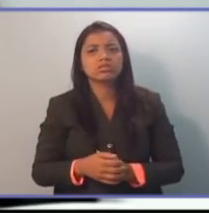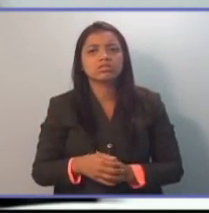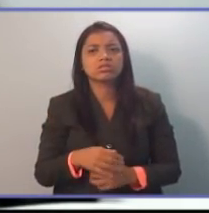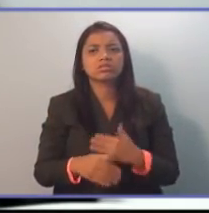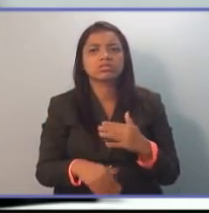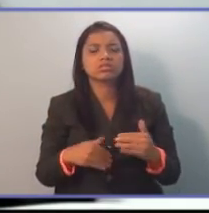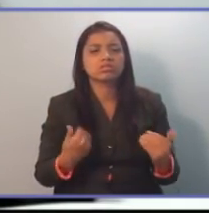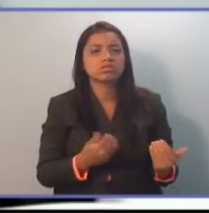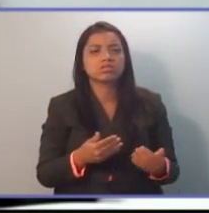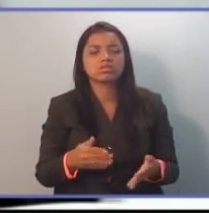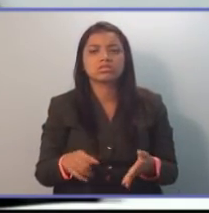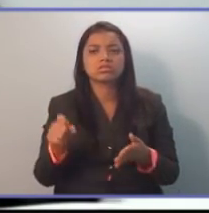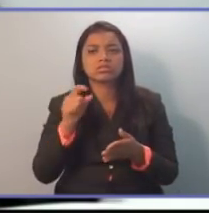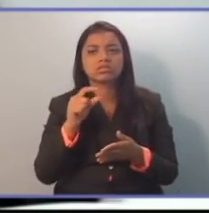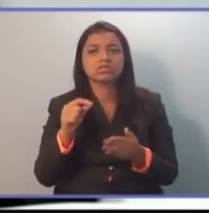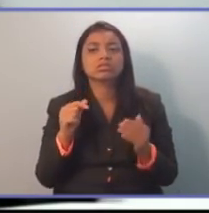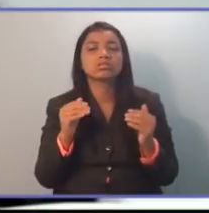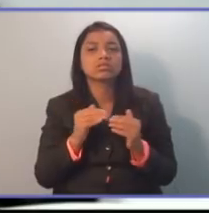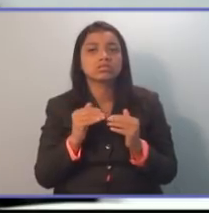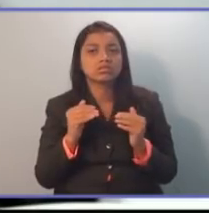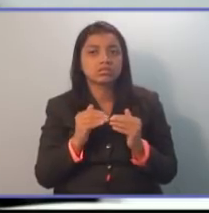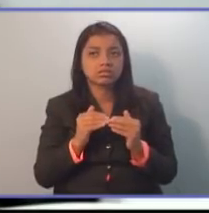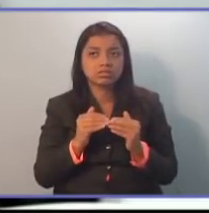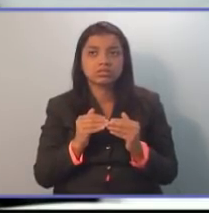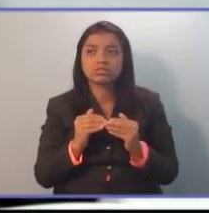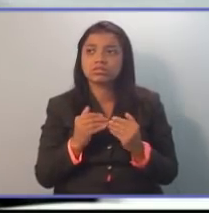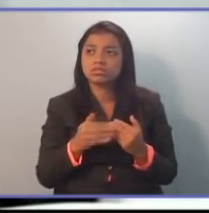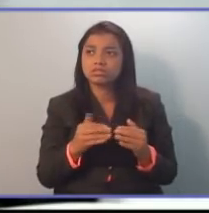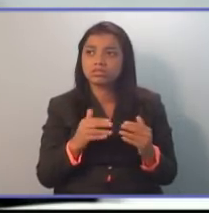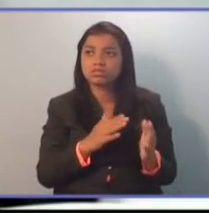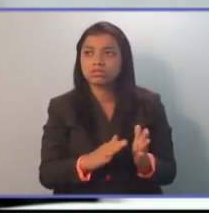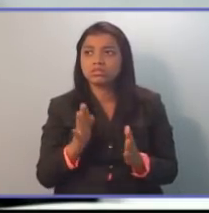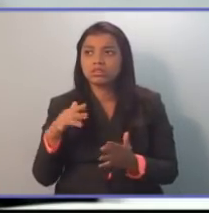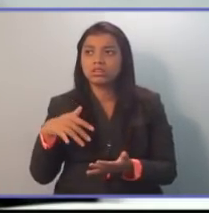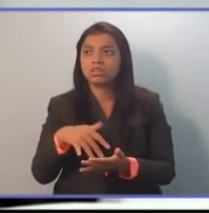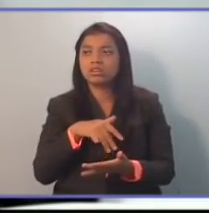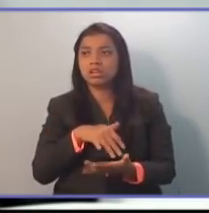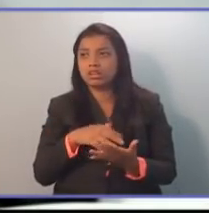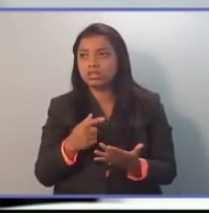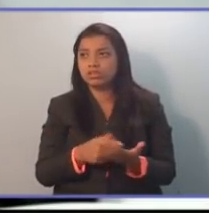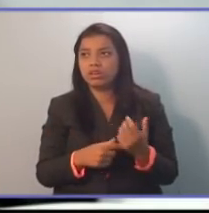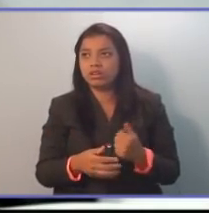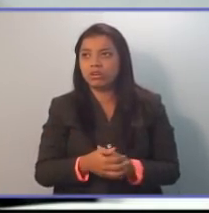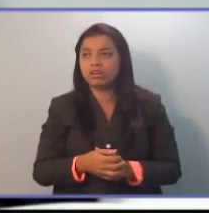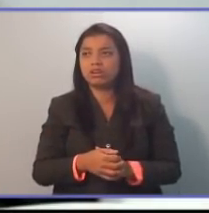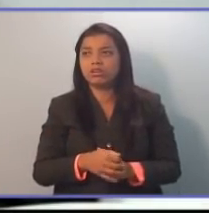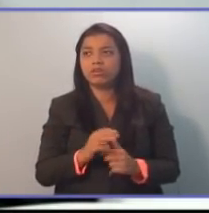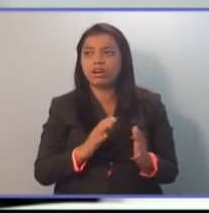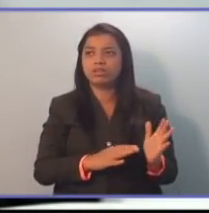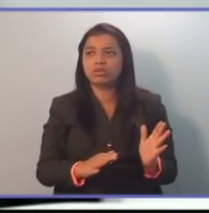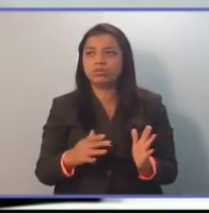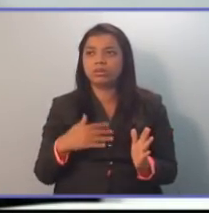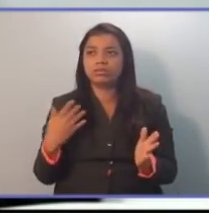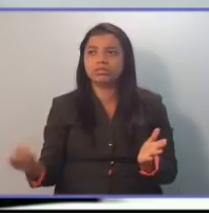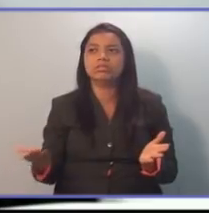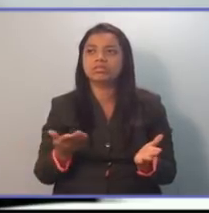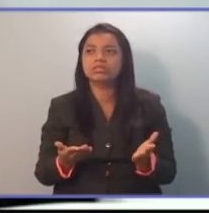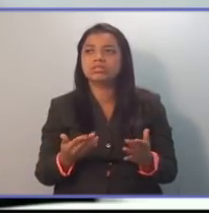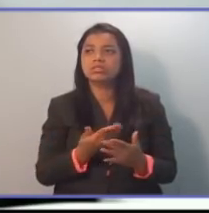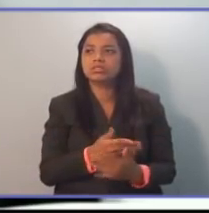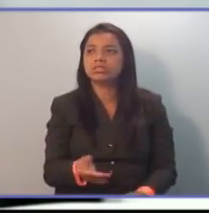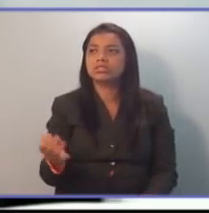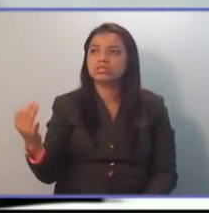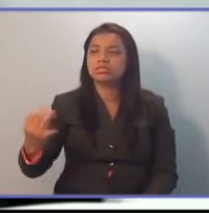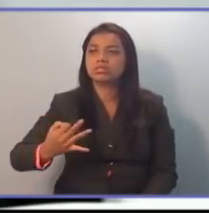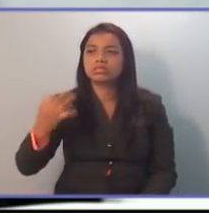e institucional, como también con toda la población, o sea, estar consciente de las necesidades de